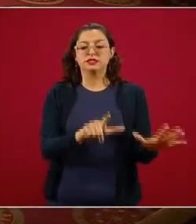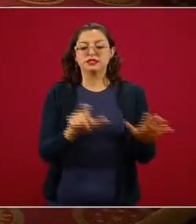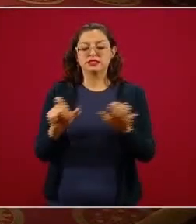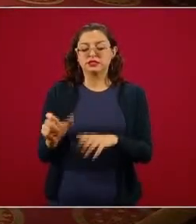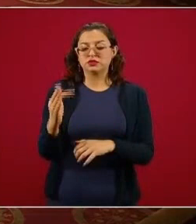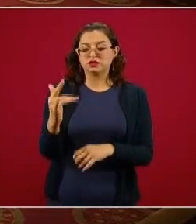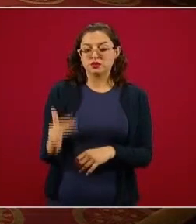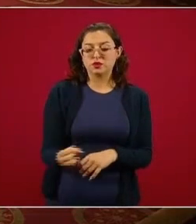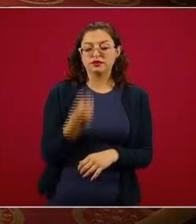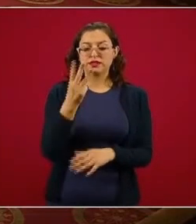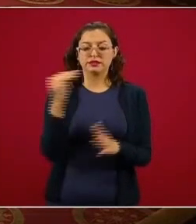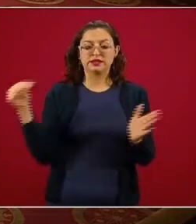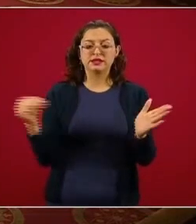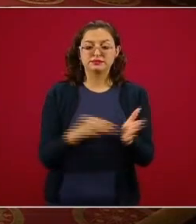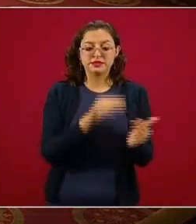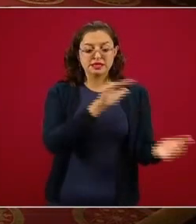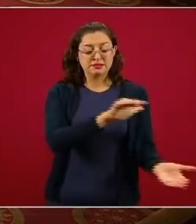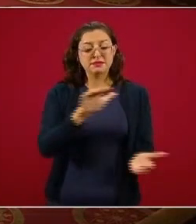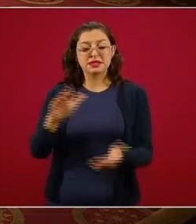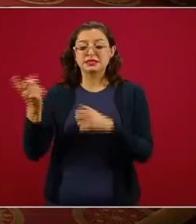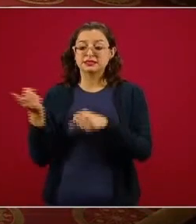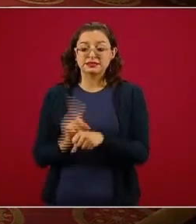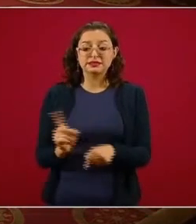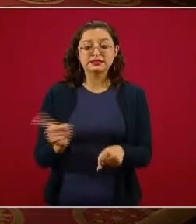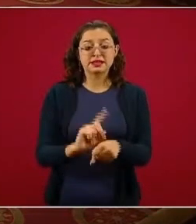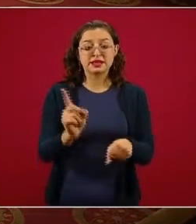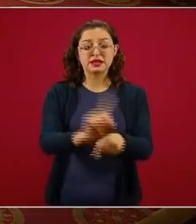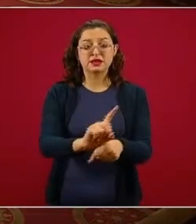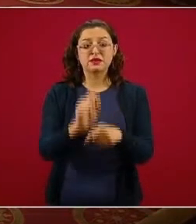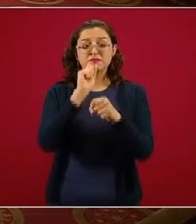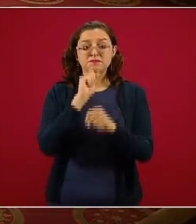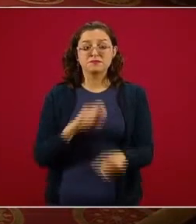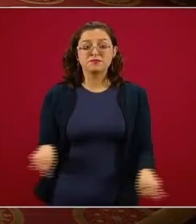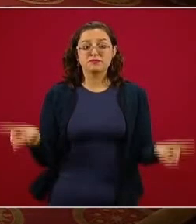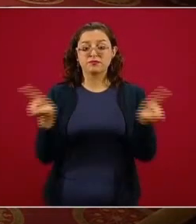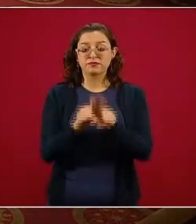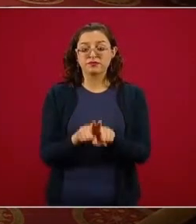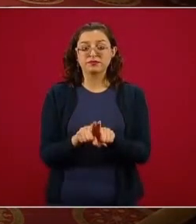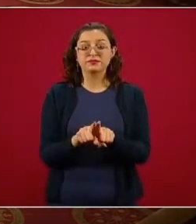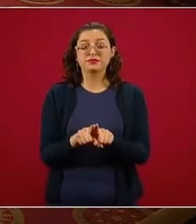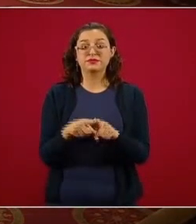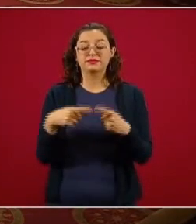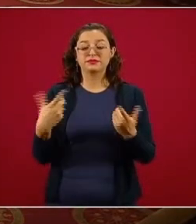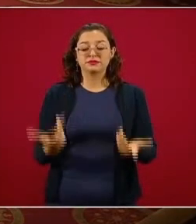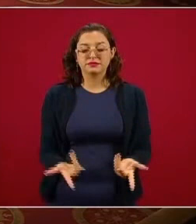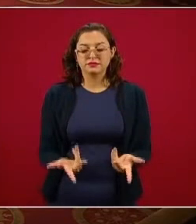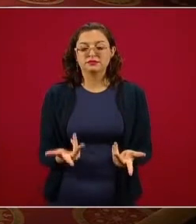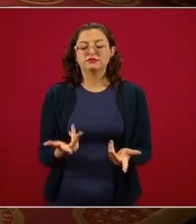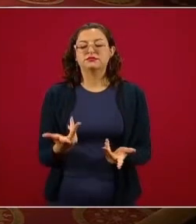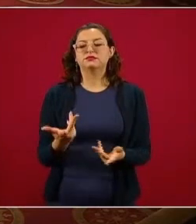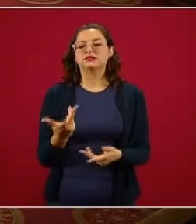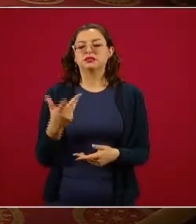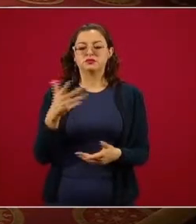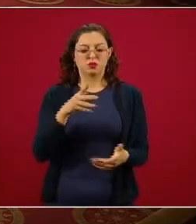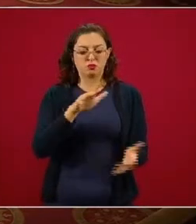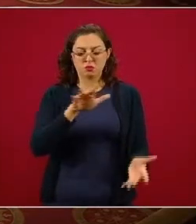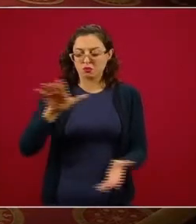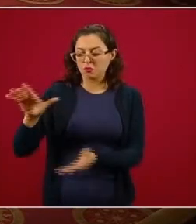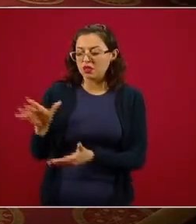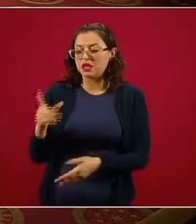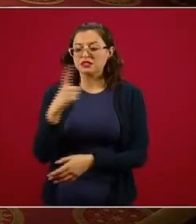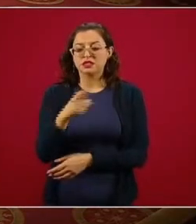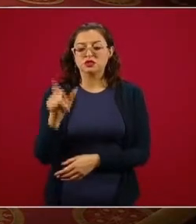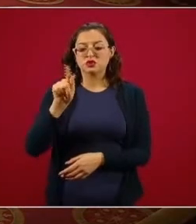1.753.000 barriles diarios y hemos aumentado las reservas probadas en